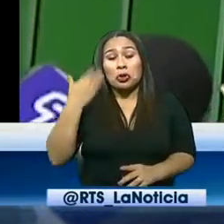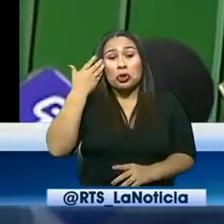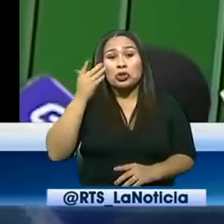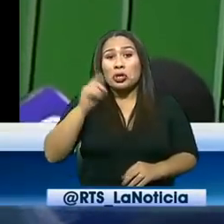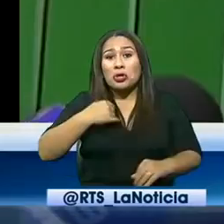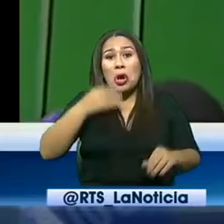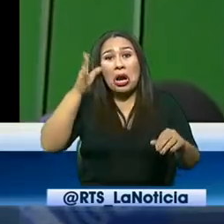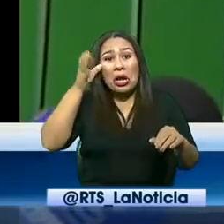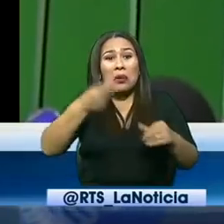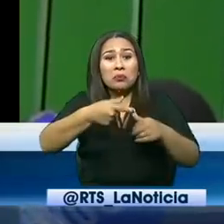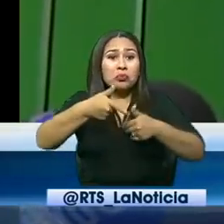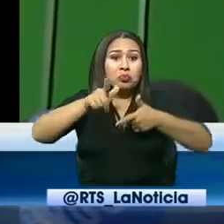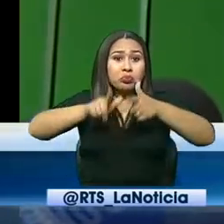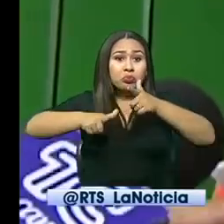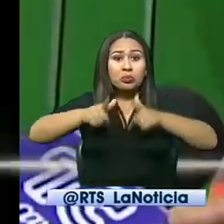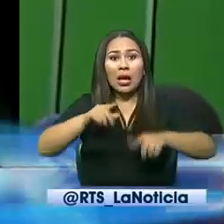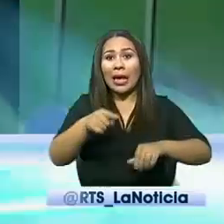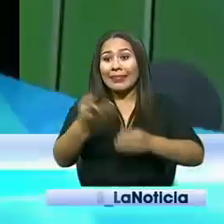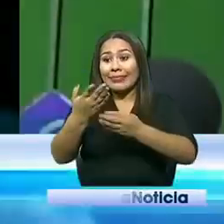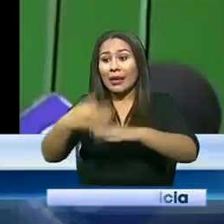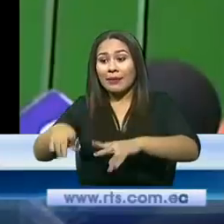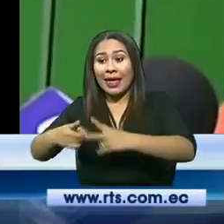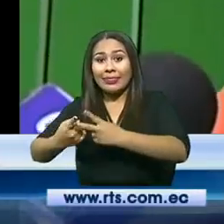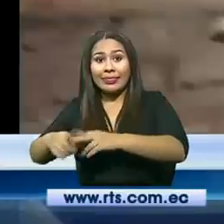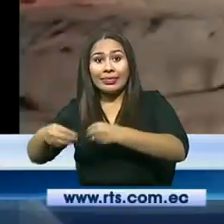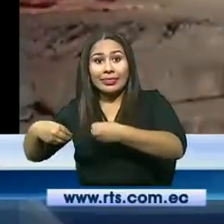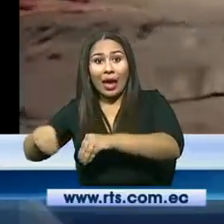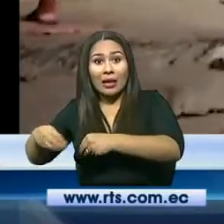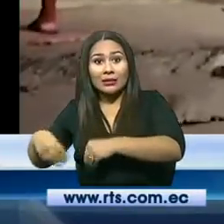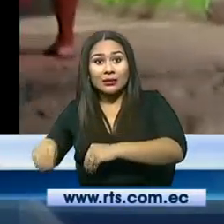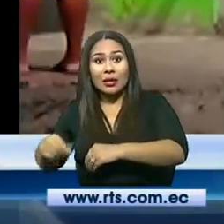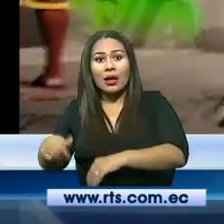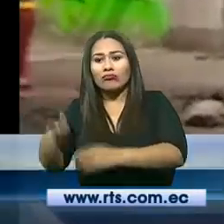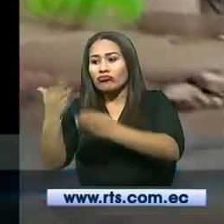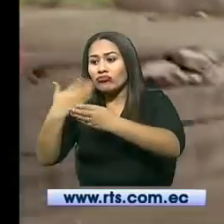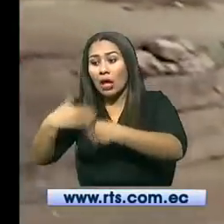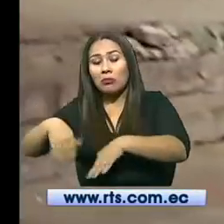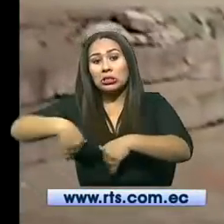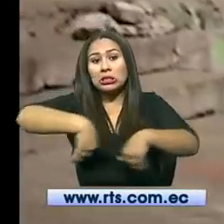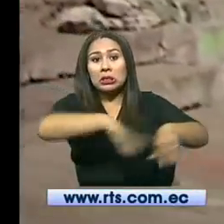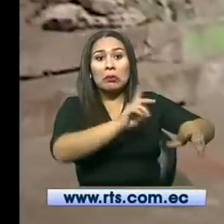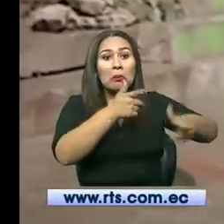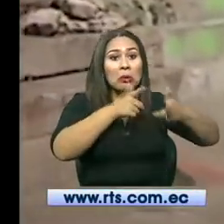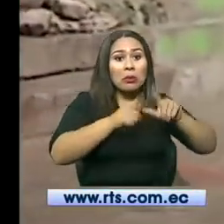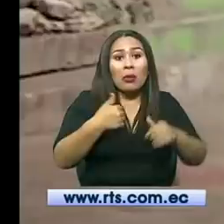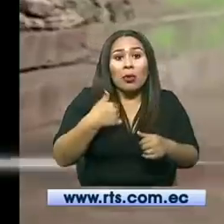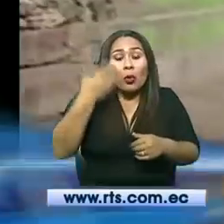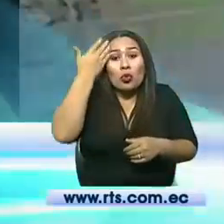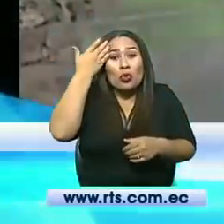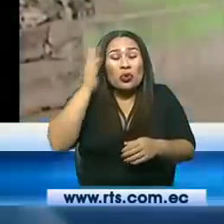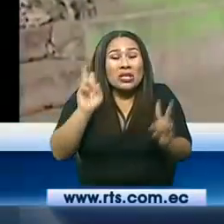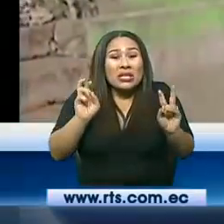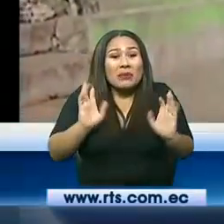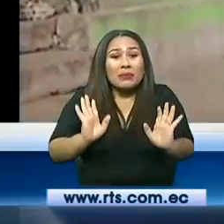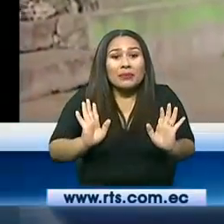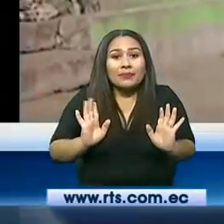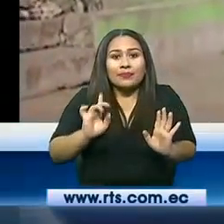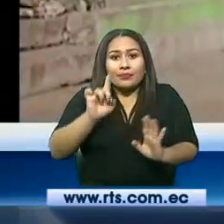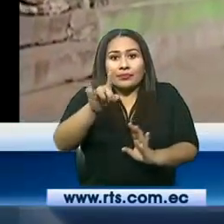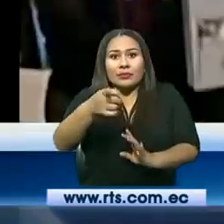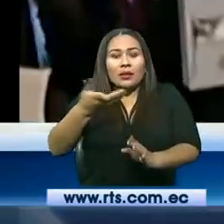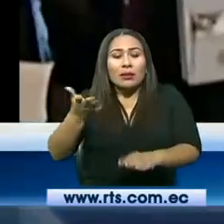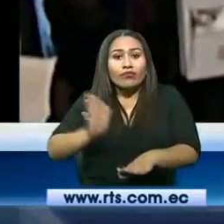que salían de aquí del taller iban a consumir eso, yo no sé. Aunque ellos piden explicaciones, no creen que fue una muerte provocada por el